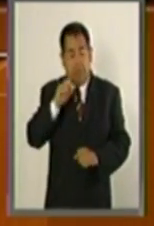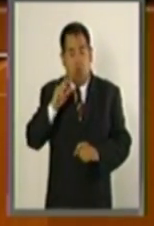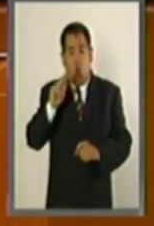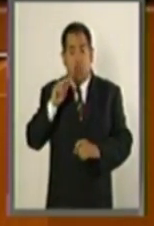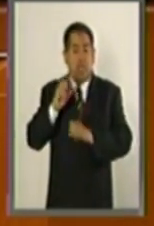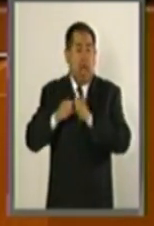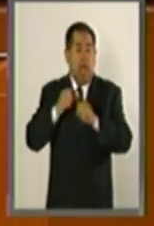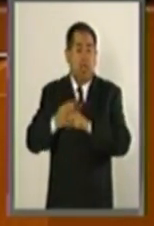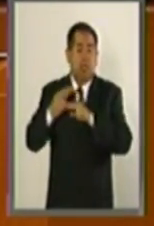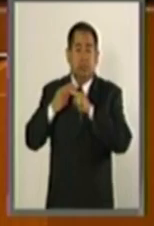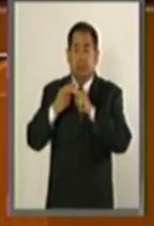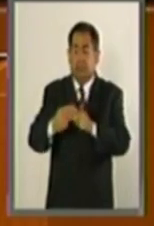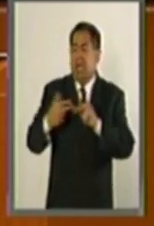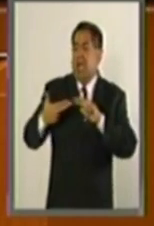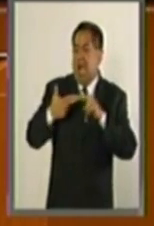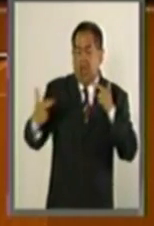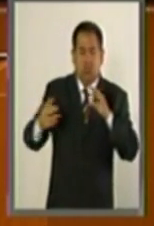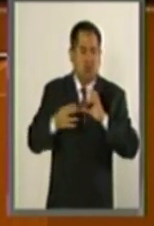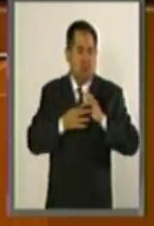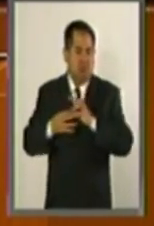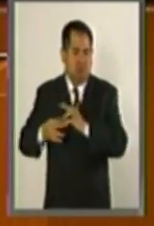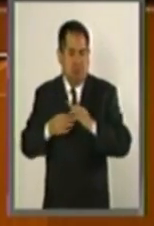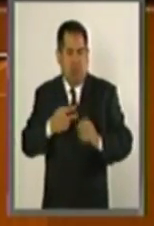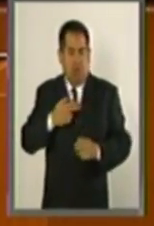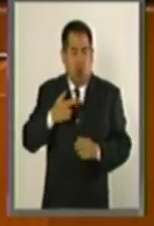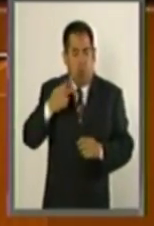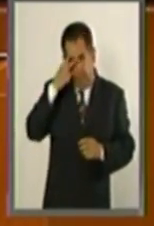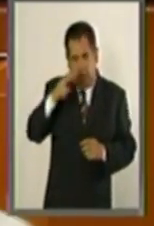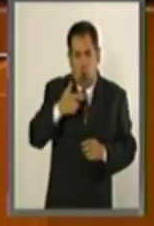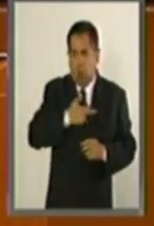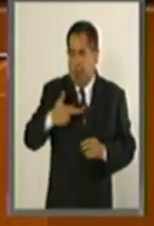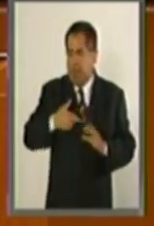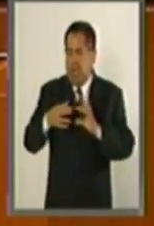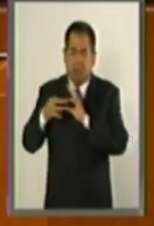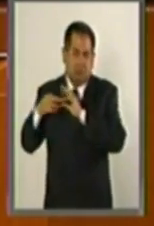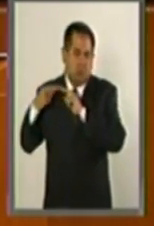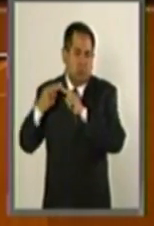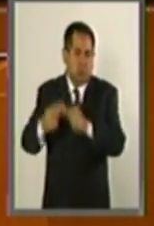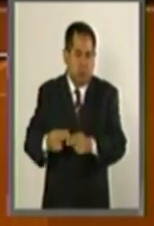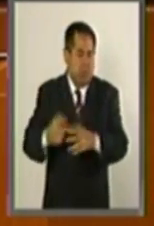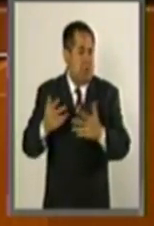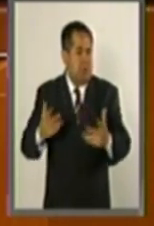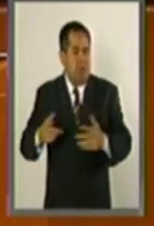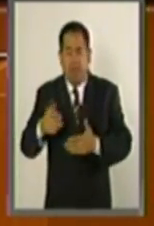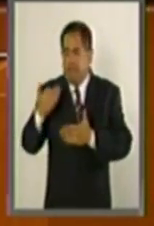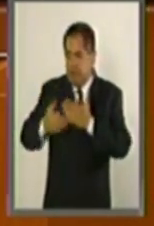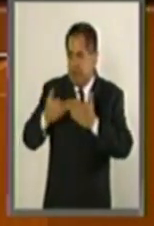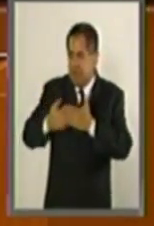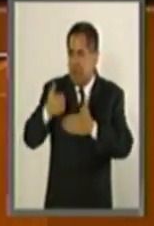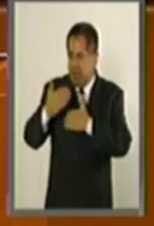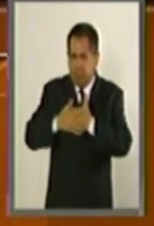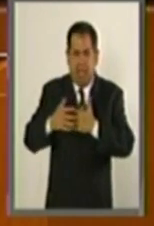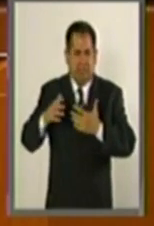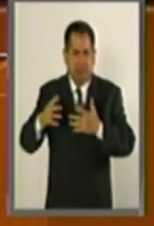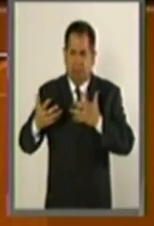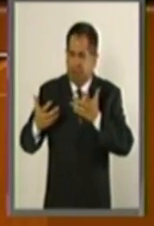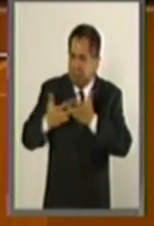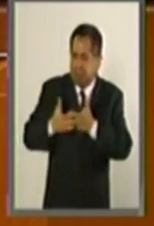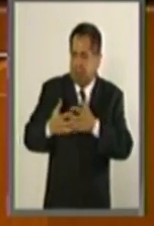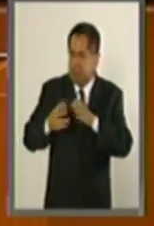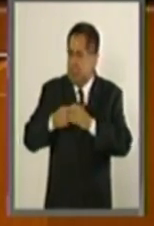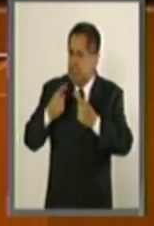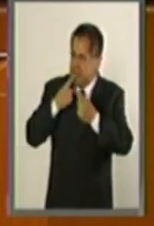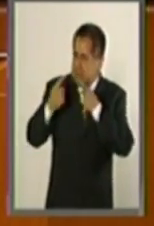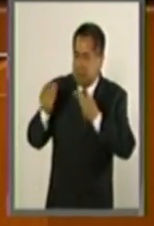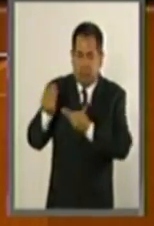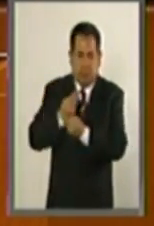del establecimiento de las relaciones diplomáticas entre México y Rumania y ante los pendientes que existen para estrechar el diálogo